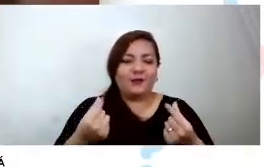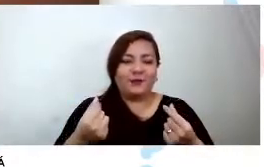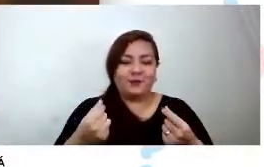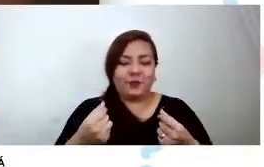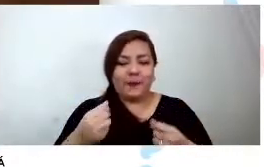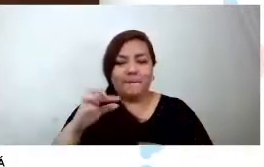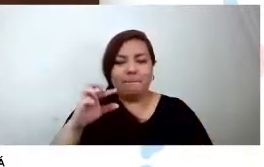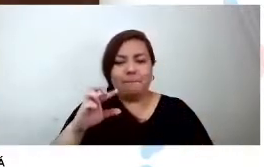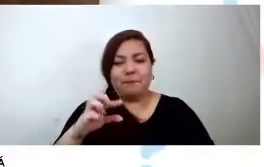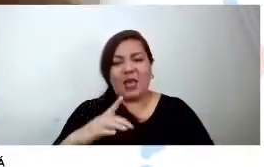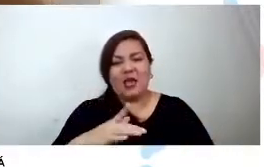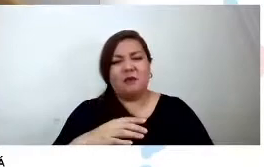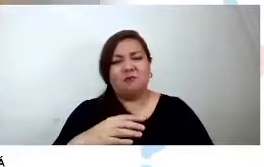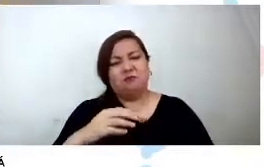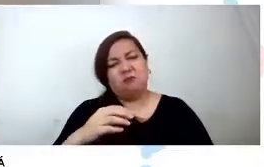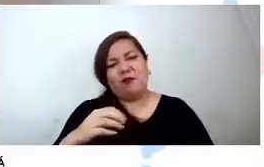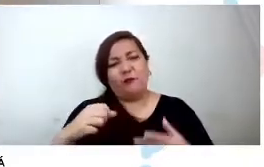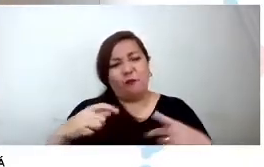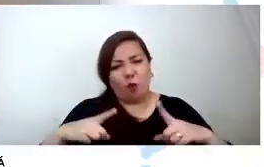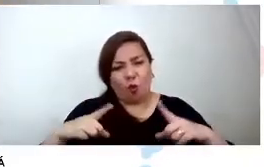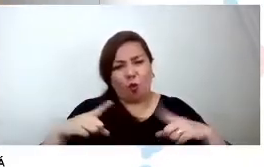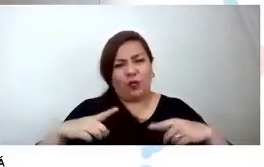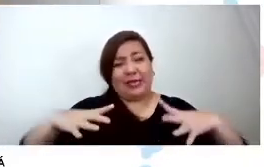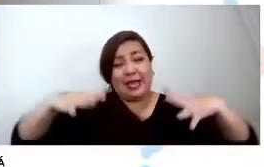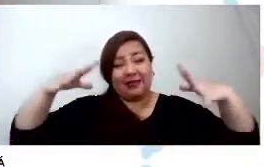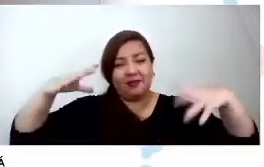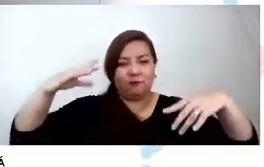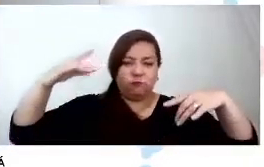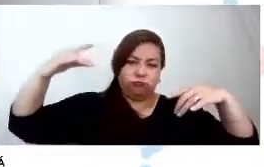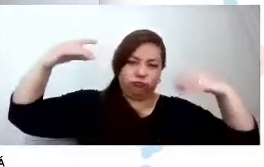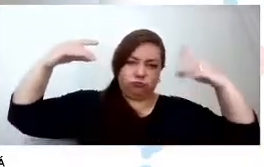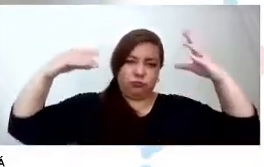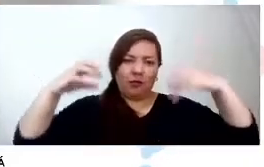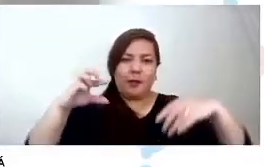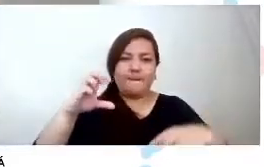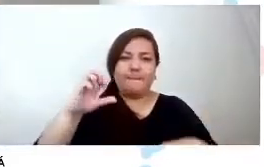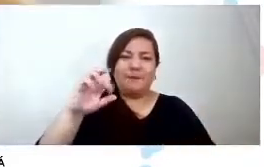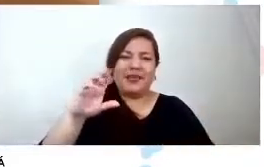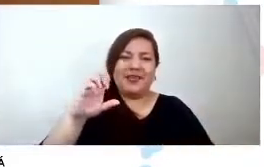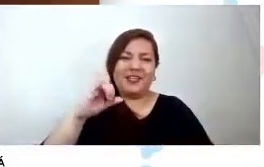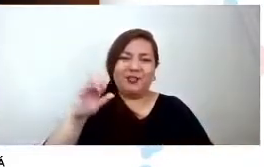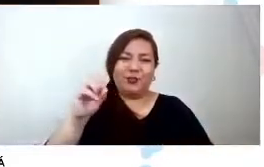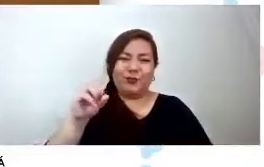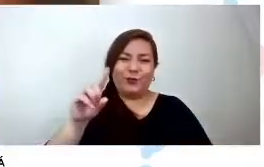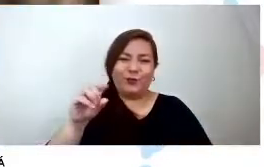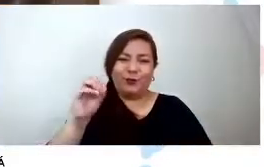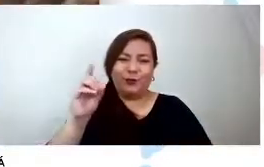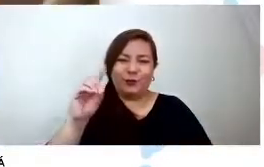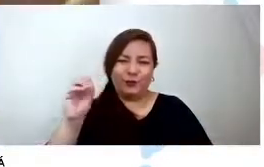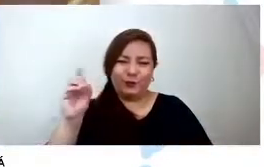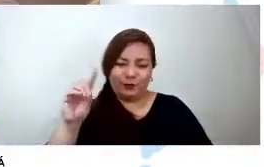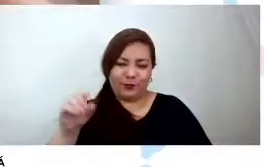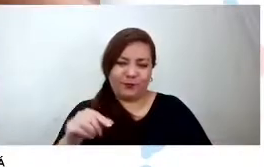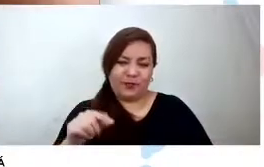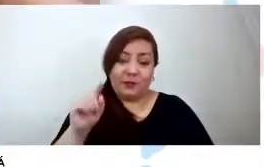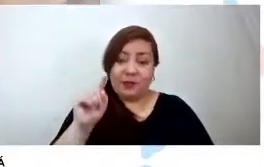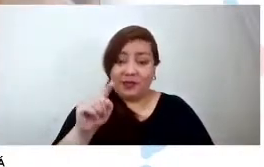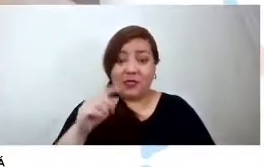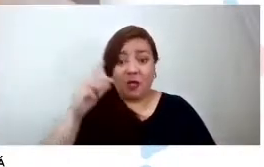4,5 metros a 5 metros. Y para que se hagan una idea, esta es una de las garras.